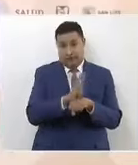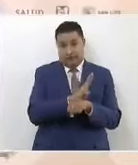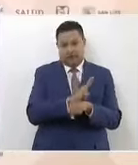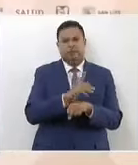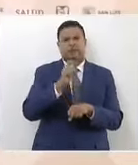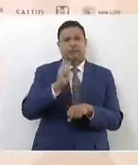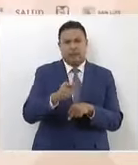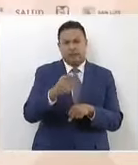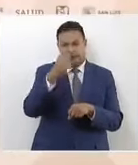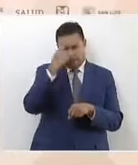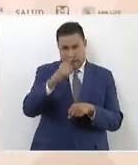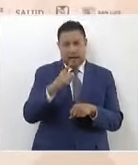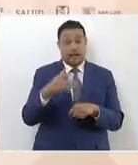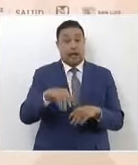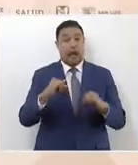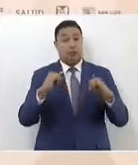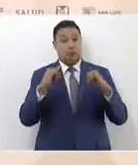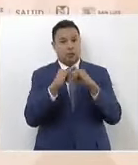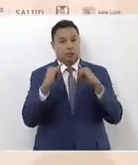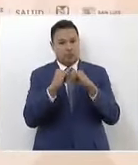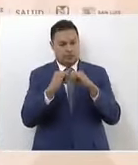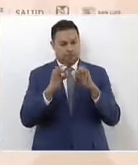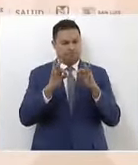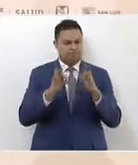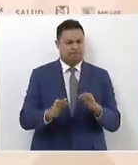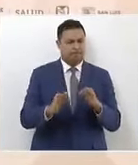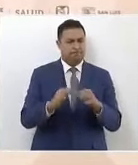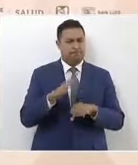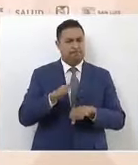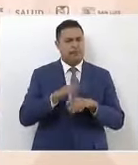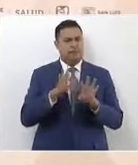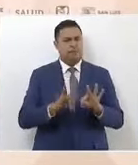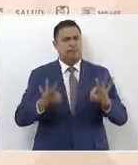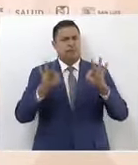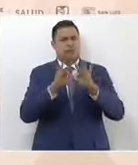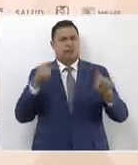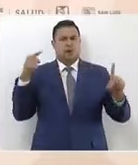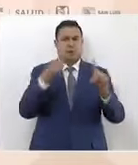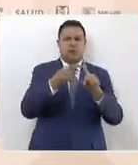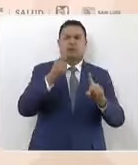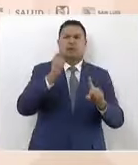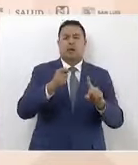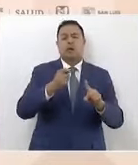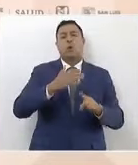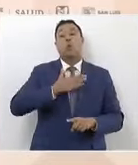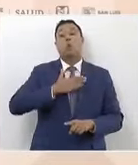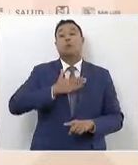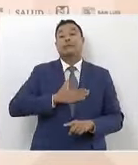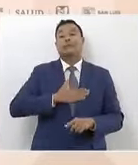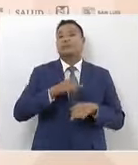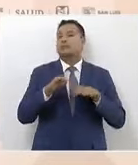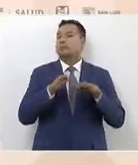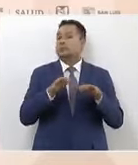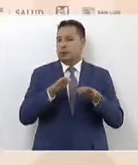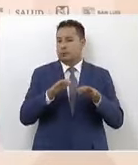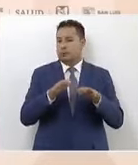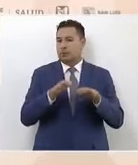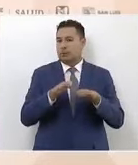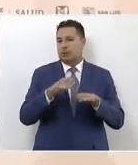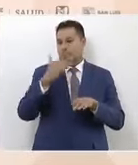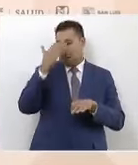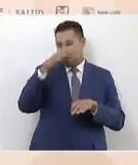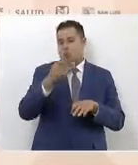unificado con una institución que de las cosas más importantes que va a lograr es hacer justicia laboral. ¿Cuántas personas